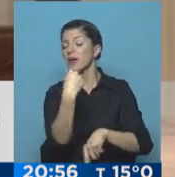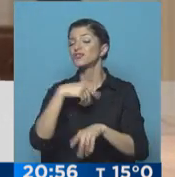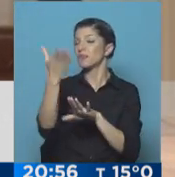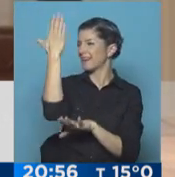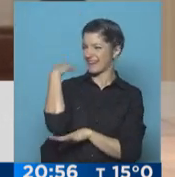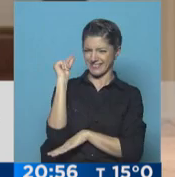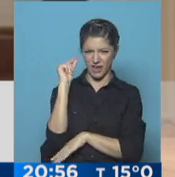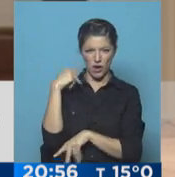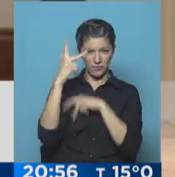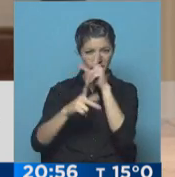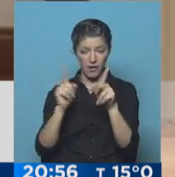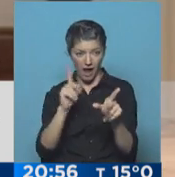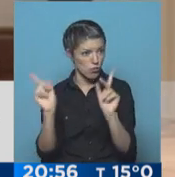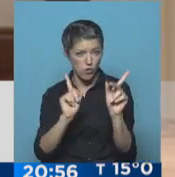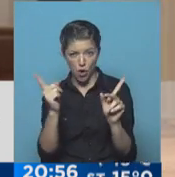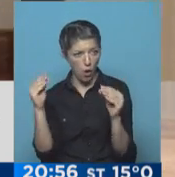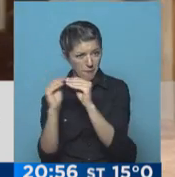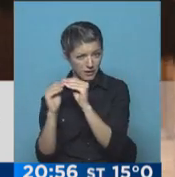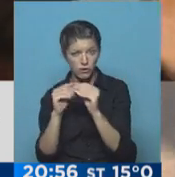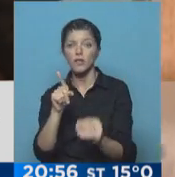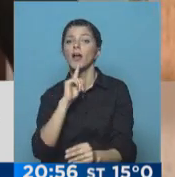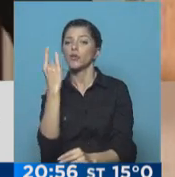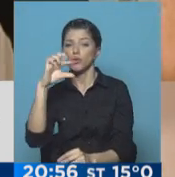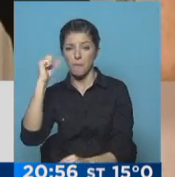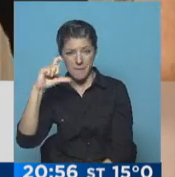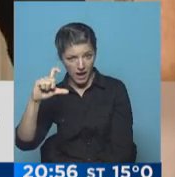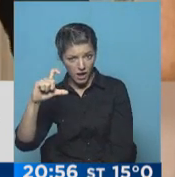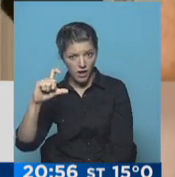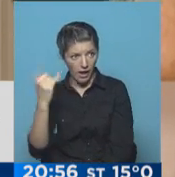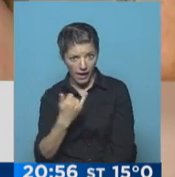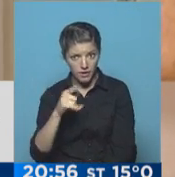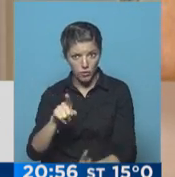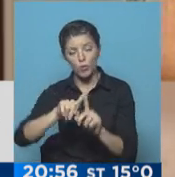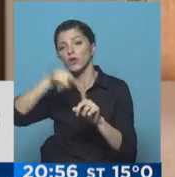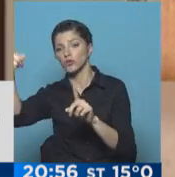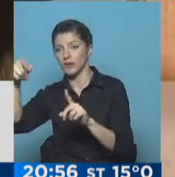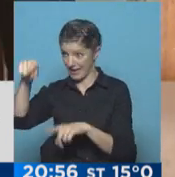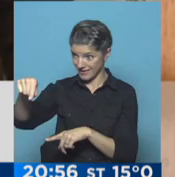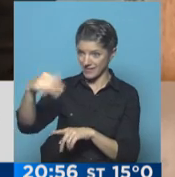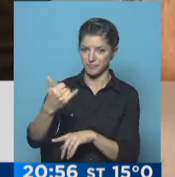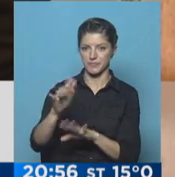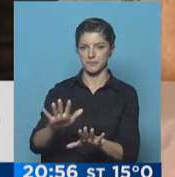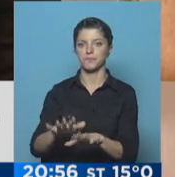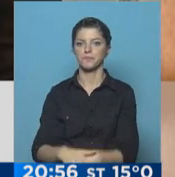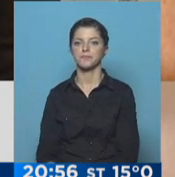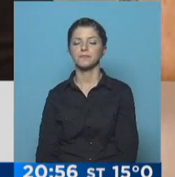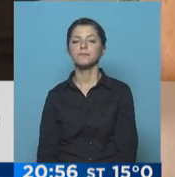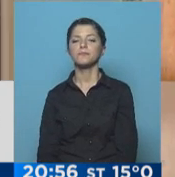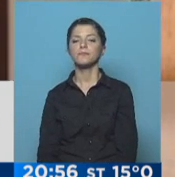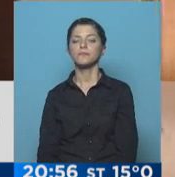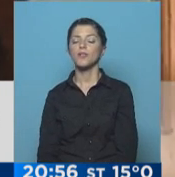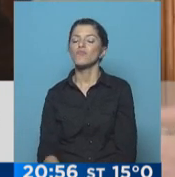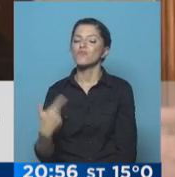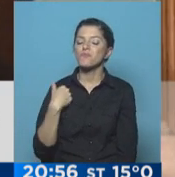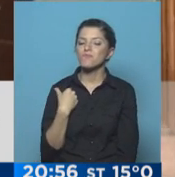anécdota, no sé si hay compañeros de la Tupac acá o están en algún otro patio, compañeros de la Tupac. Ah, están de la Tupac. Cuando uno ve